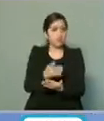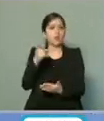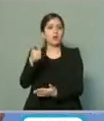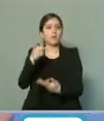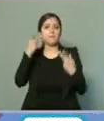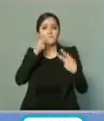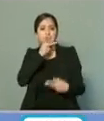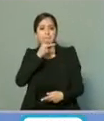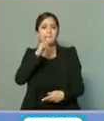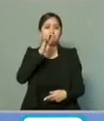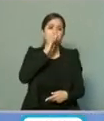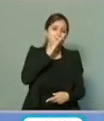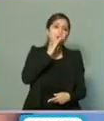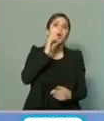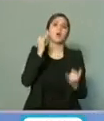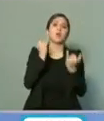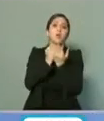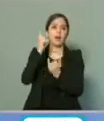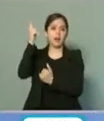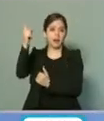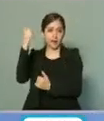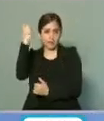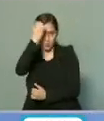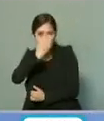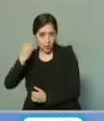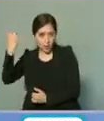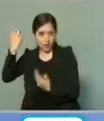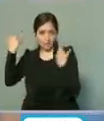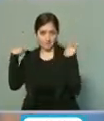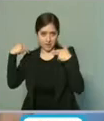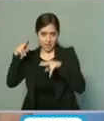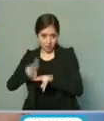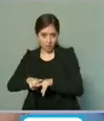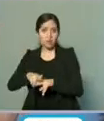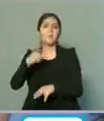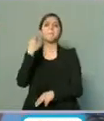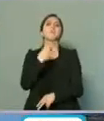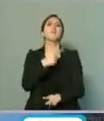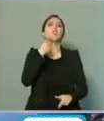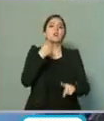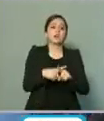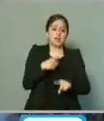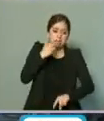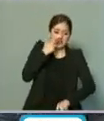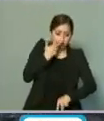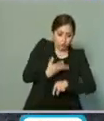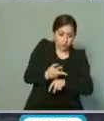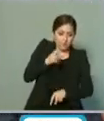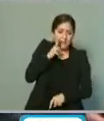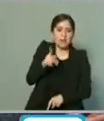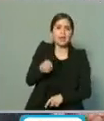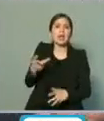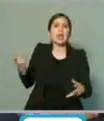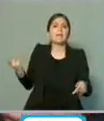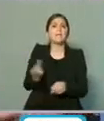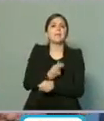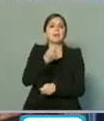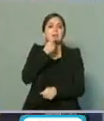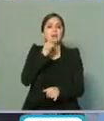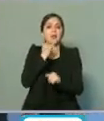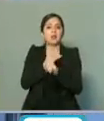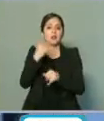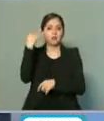casa, los maestros, pero ¿quién controla lo que el niño ve a través de las redes? yo creo que los